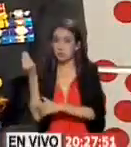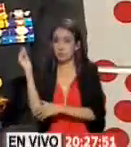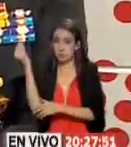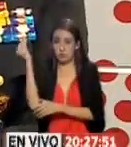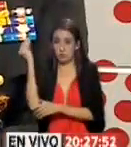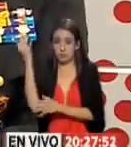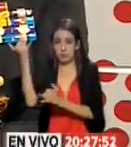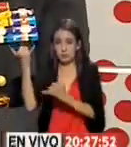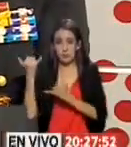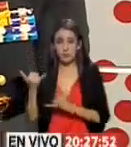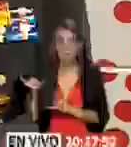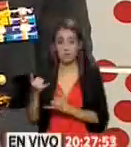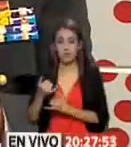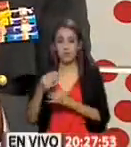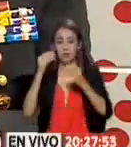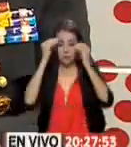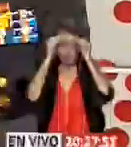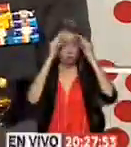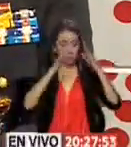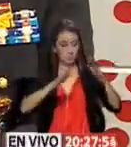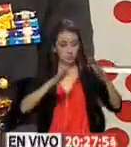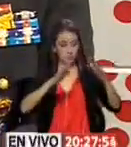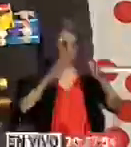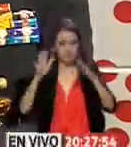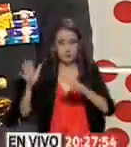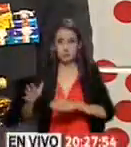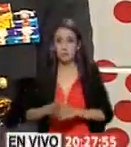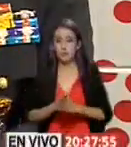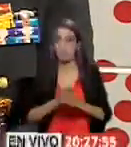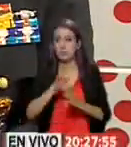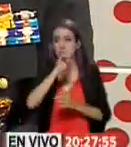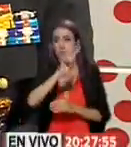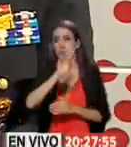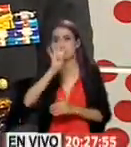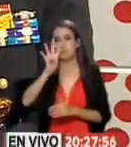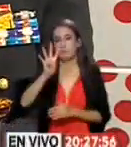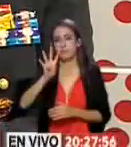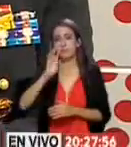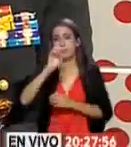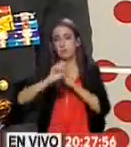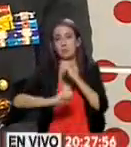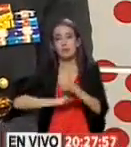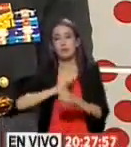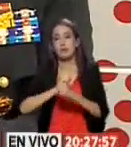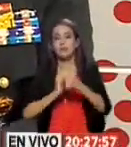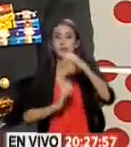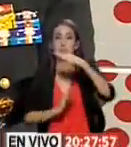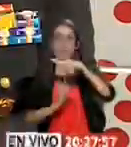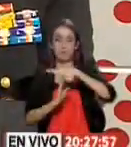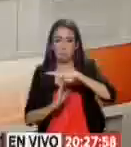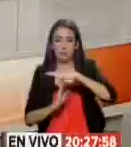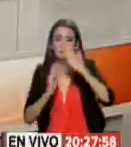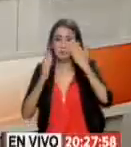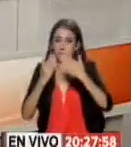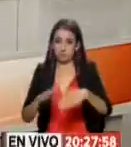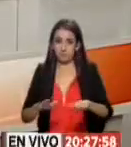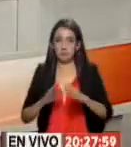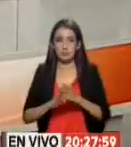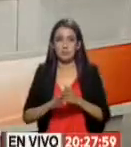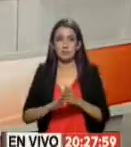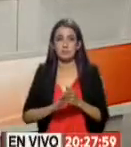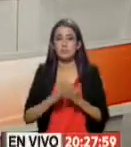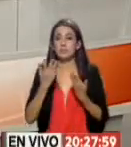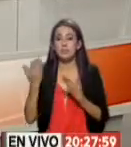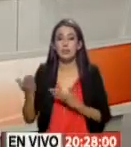de ahora, de docentes, de académicos, tengan 24 años de paz. Paz definitiva. Entonces, es una paz